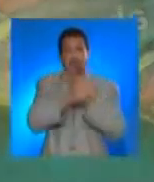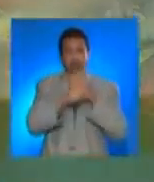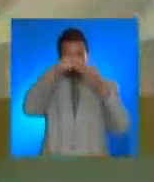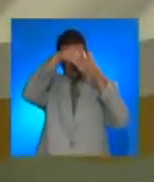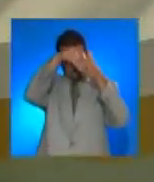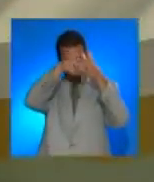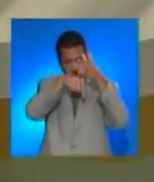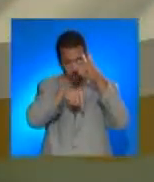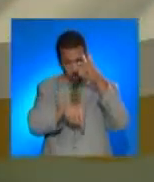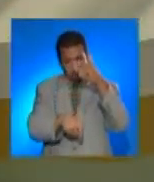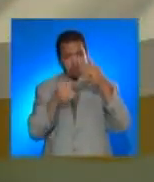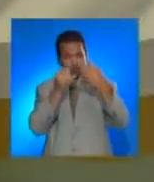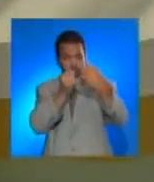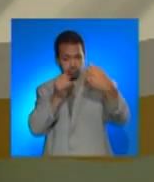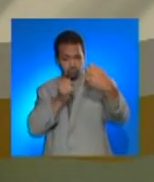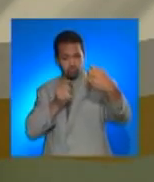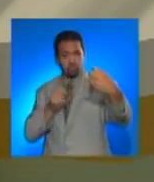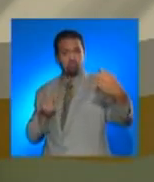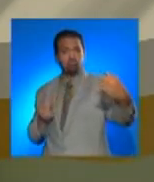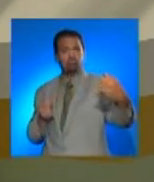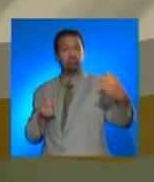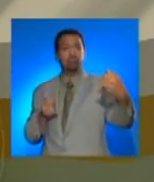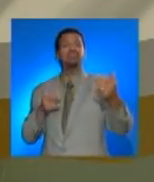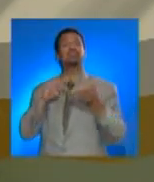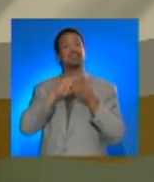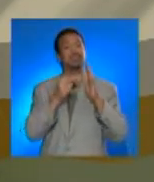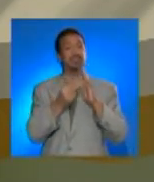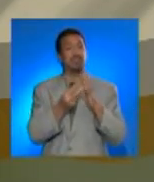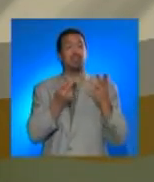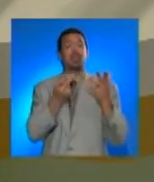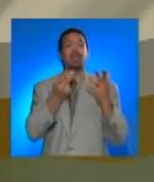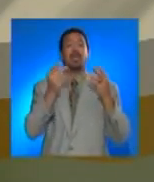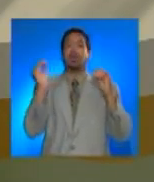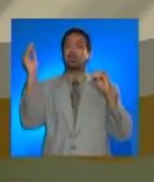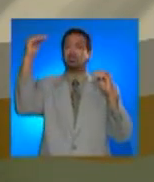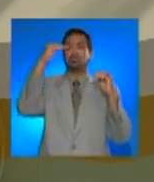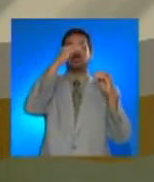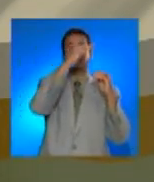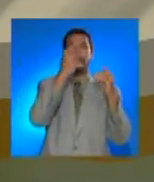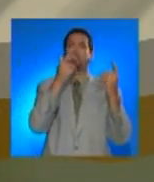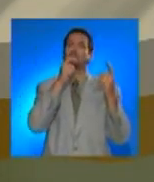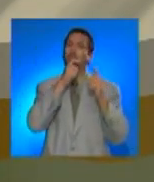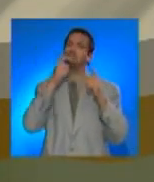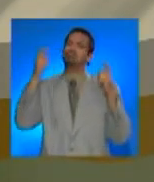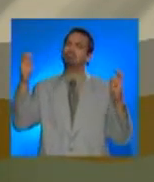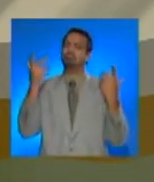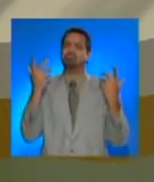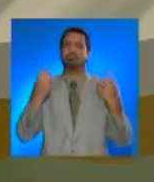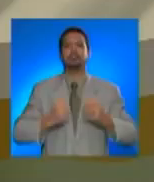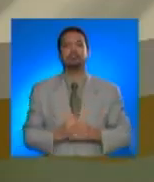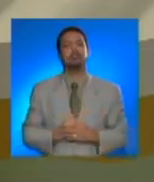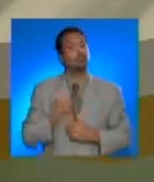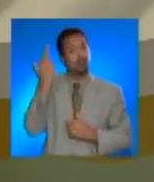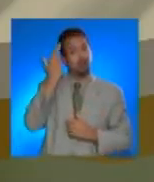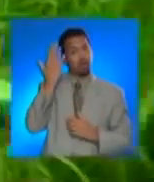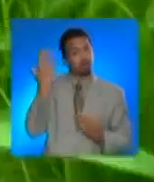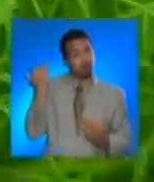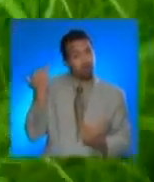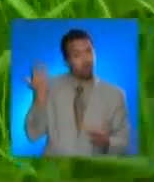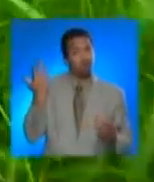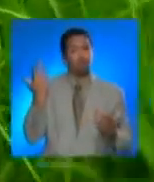en la superficie del mar es una imagen idéntica a la deformación del fondo marino. Una vez se forma la deformación en la superficie del